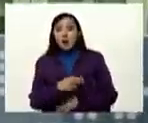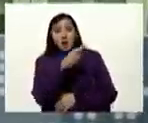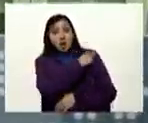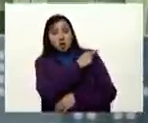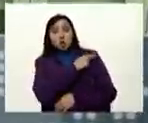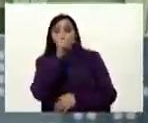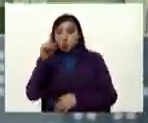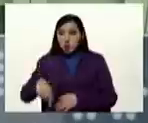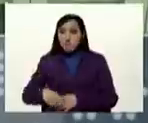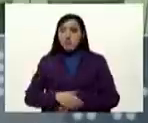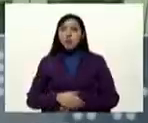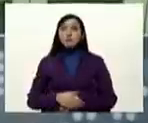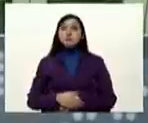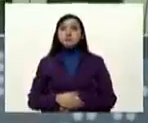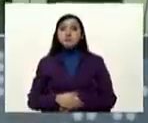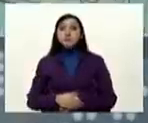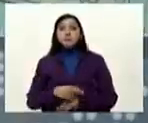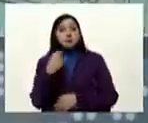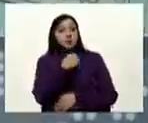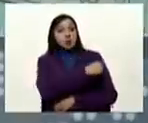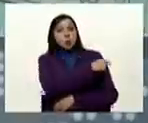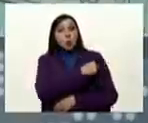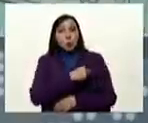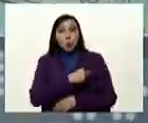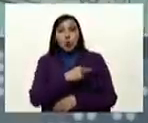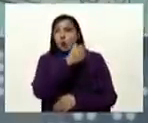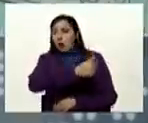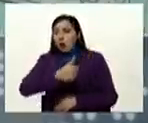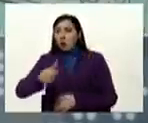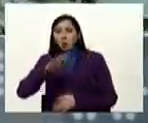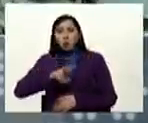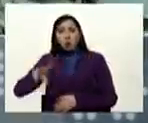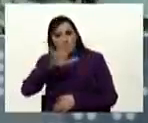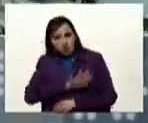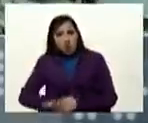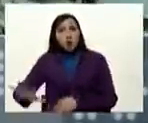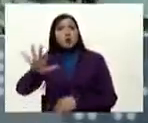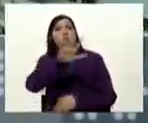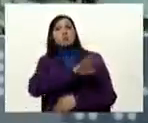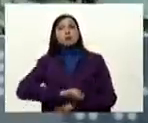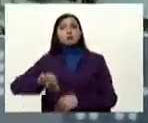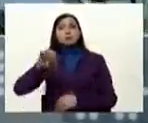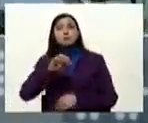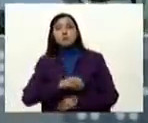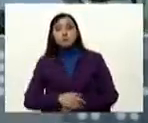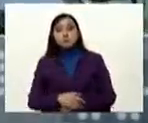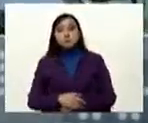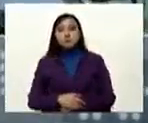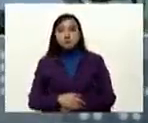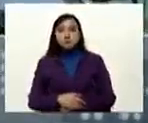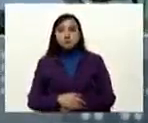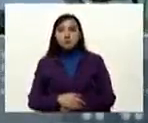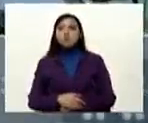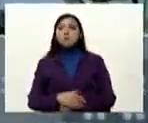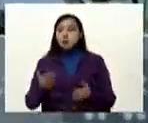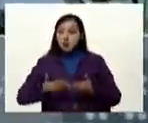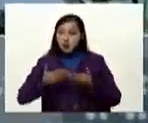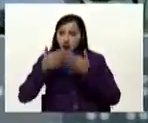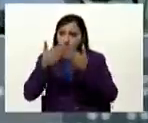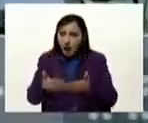directores de hospitales a nivel nacional,